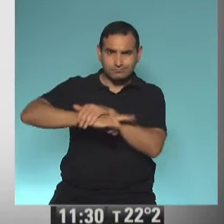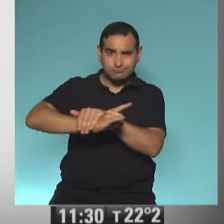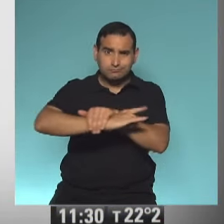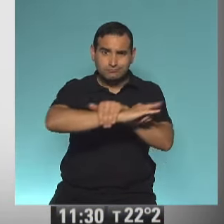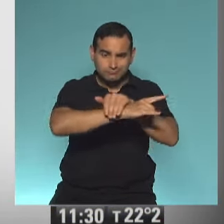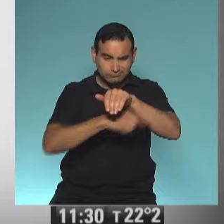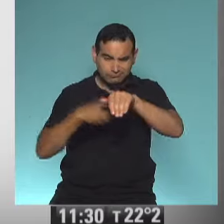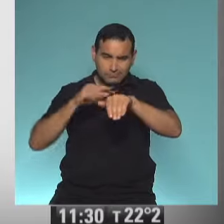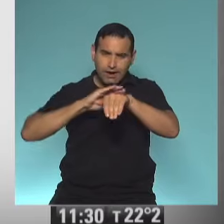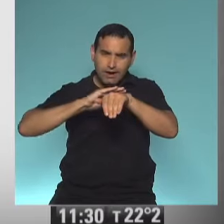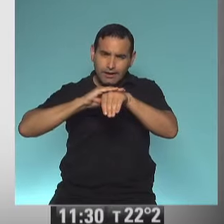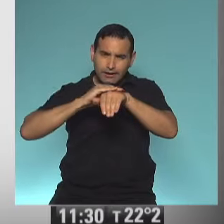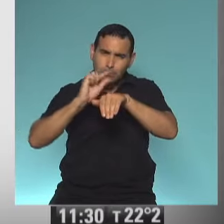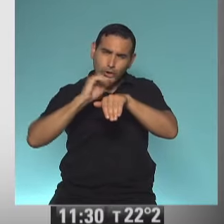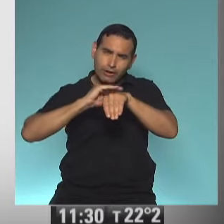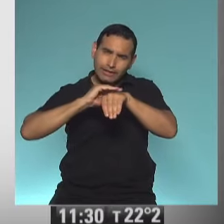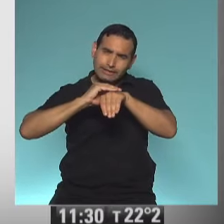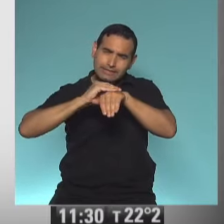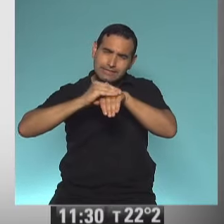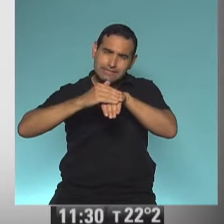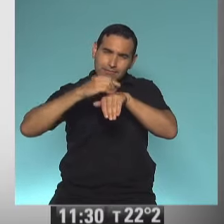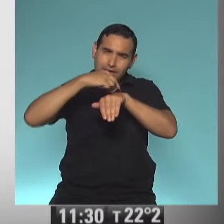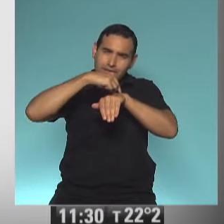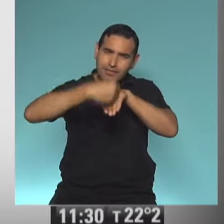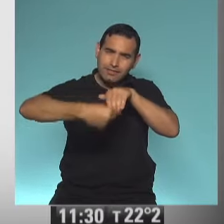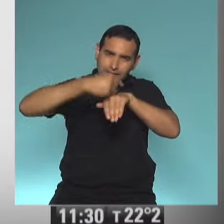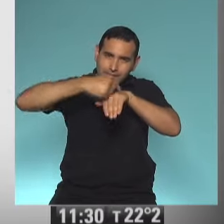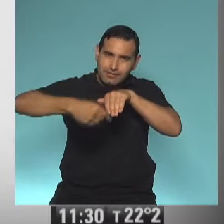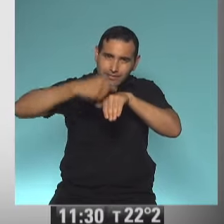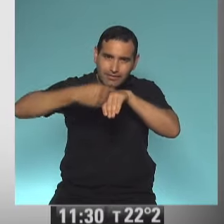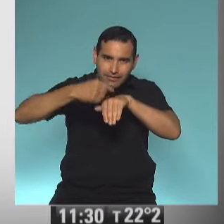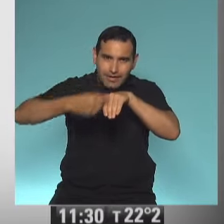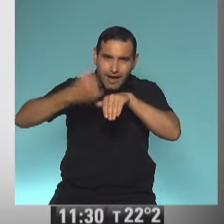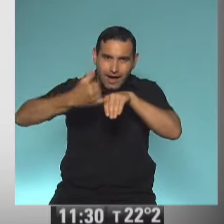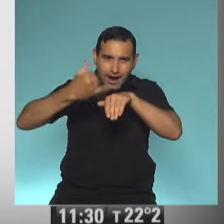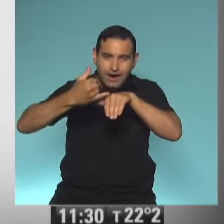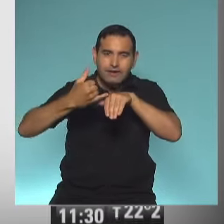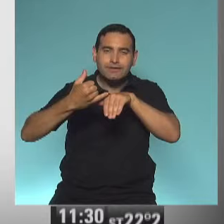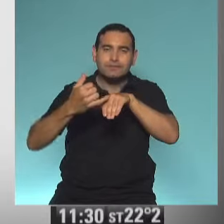textura medio lisa, como de unas rayitas que le dan...